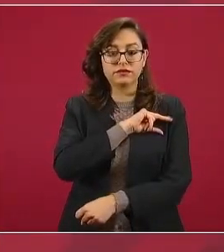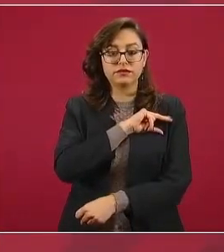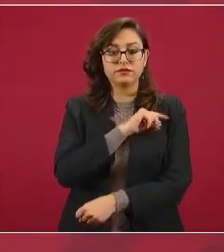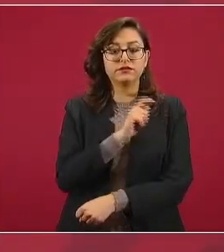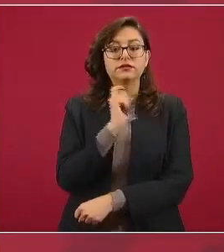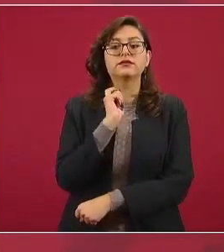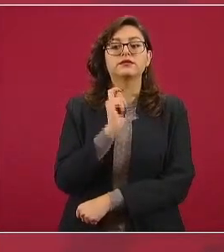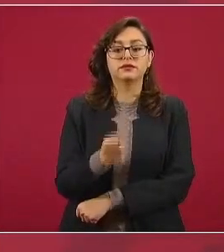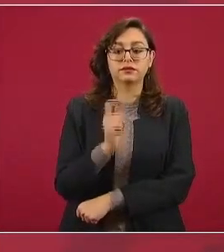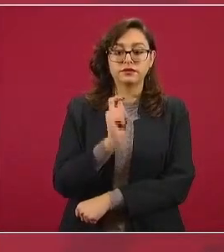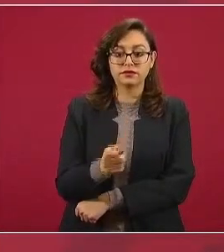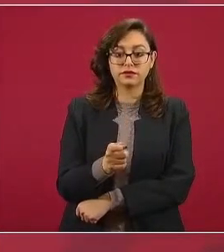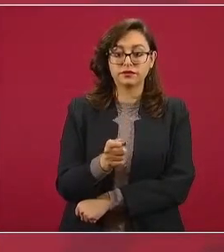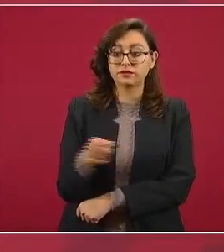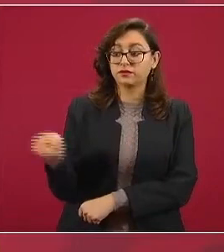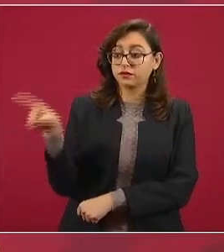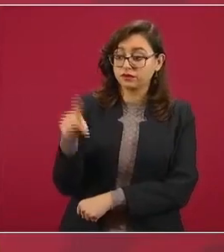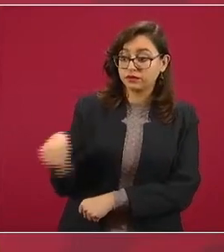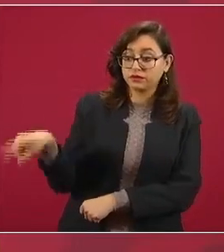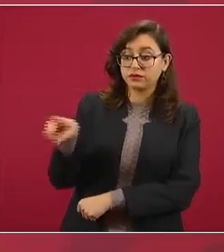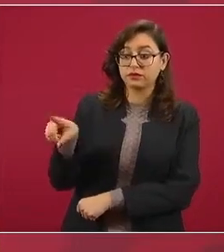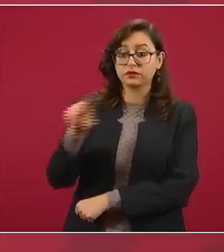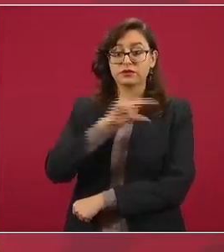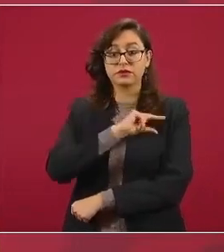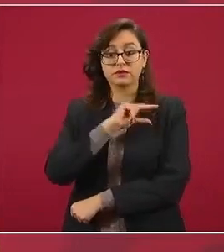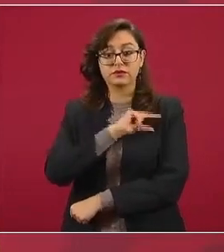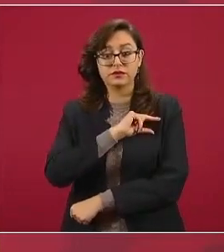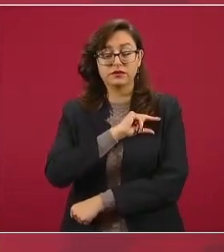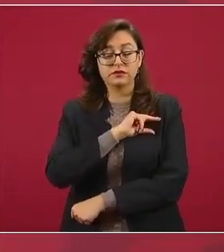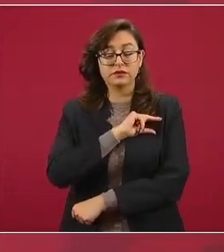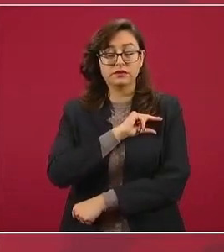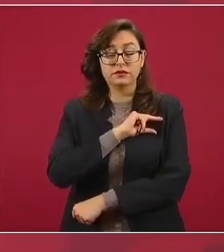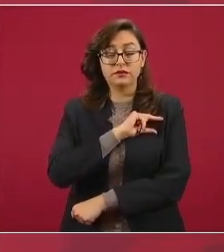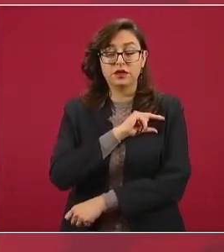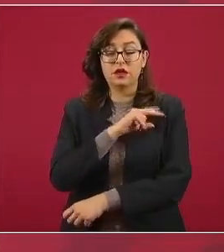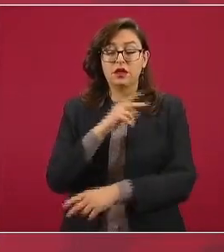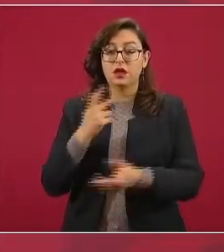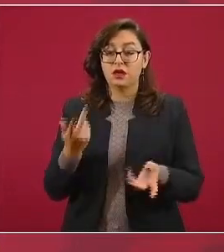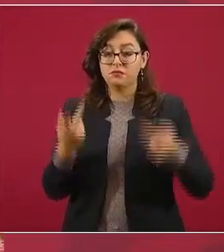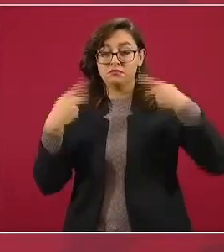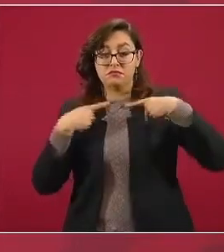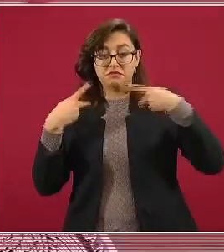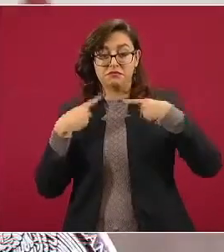se va a atender a enfermos